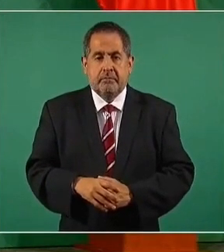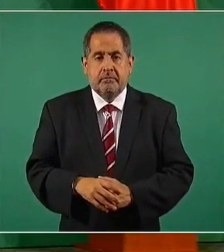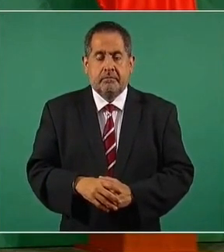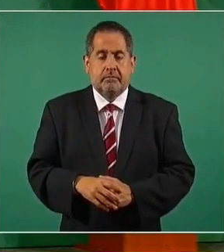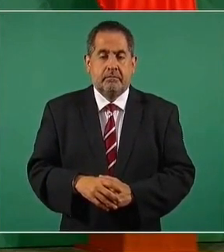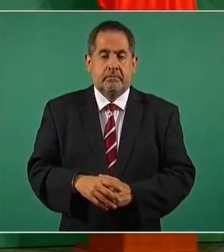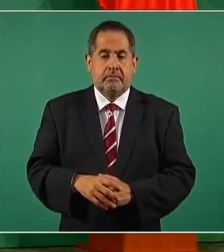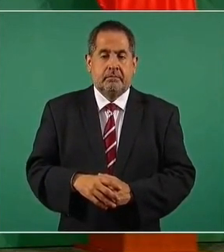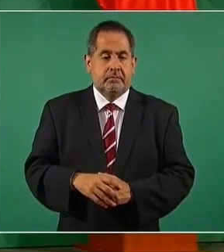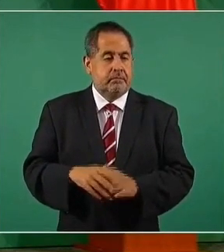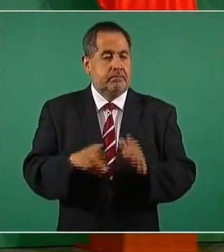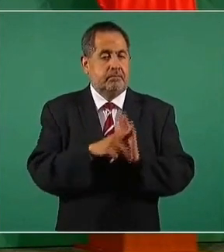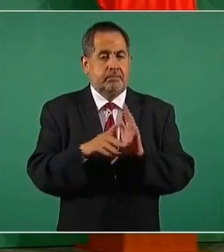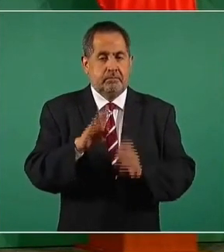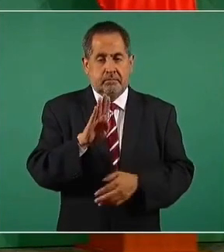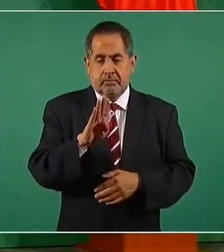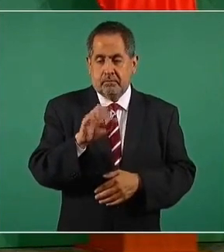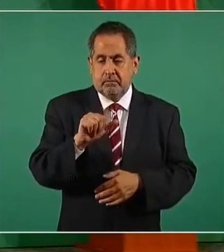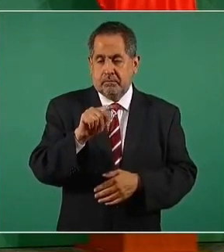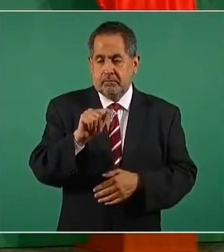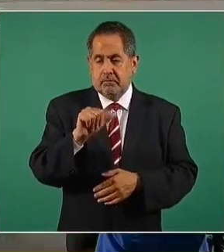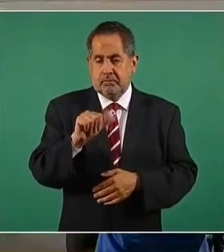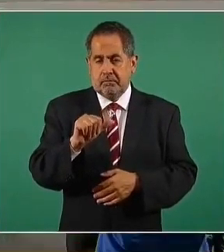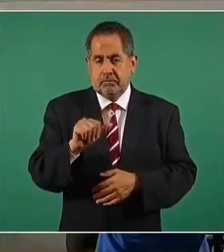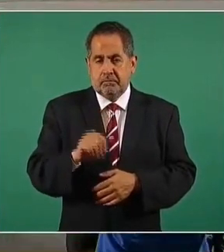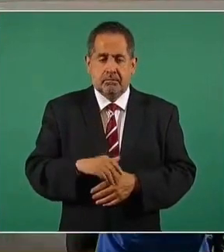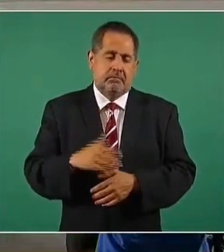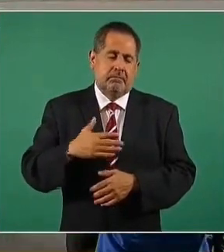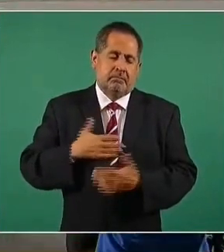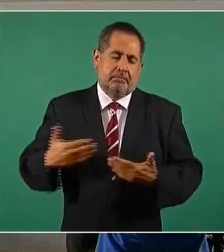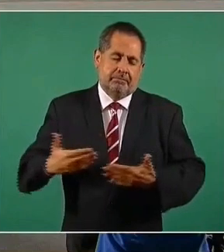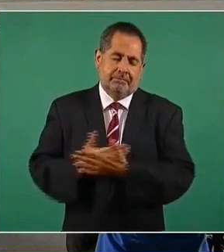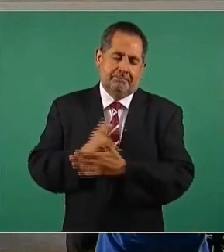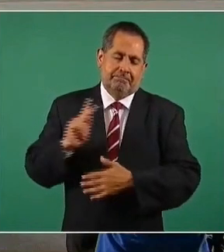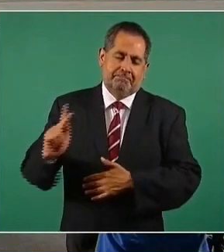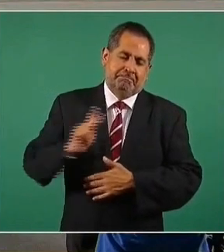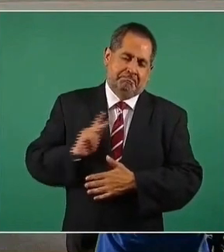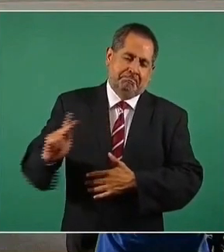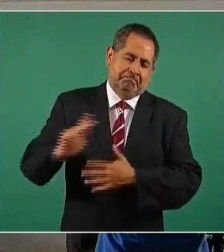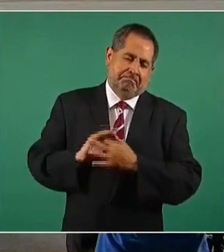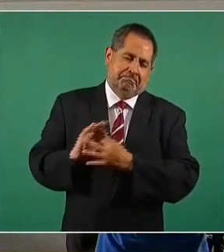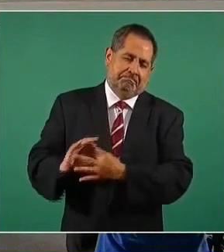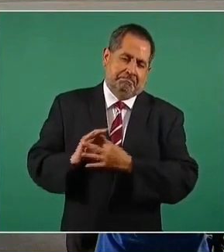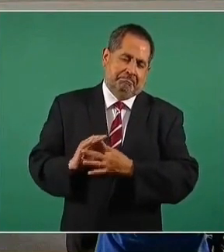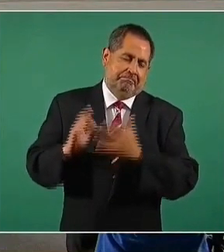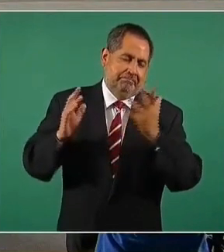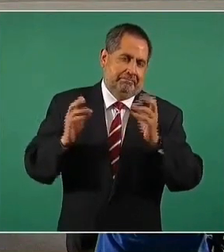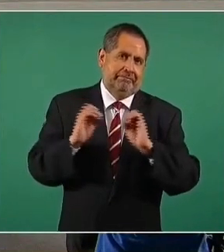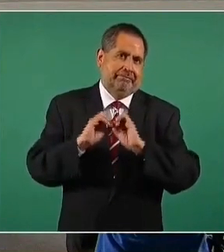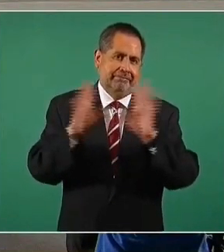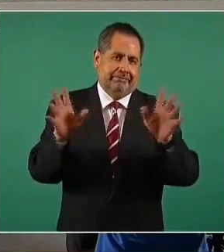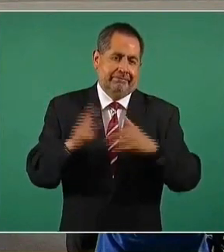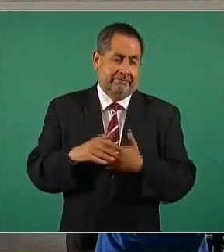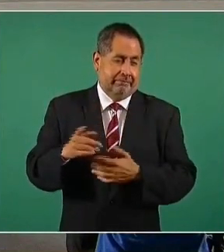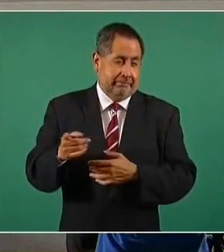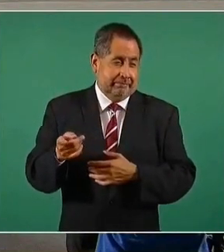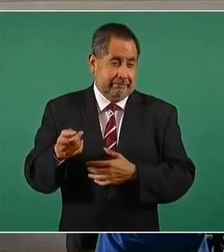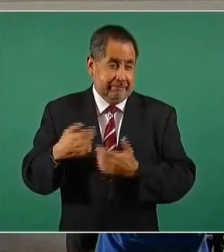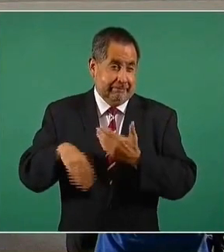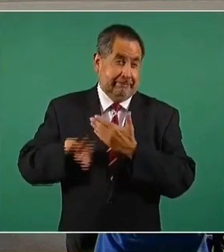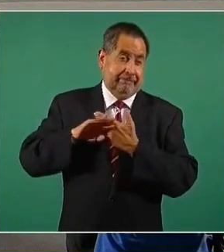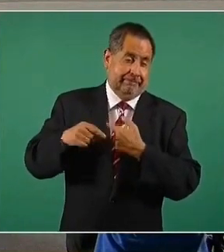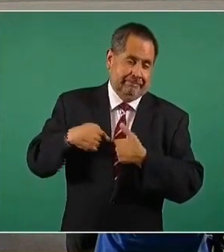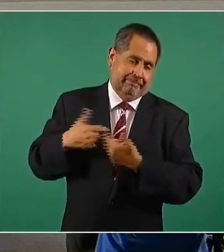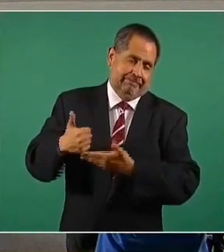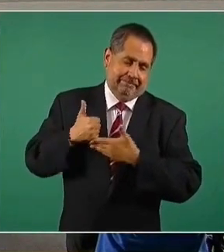Ah, basta, mis paisanos. ¿Y eso ni modo por qué? Ni modo que que